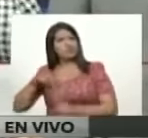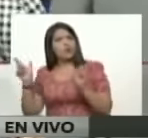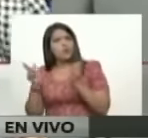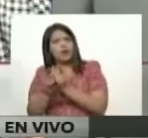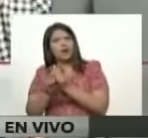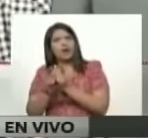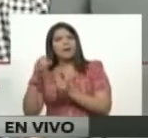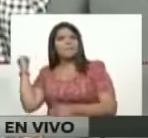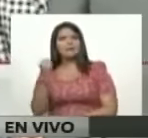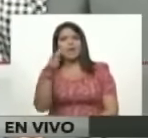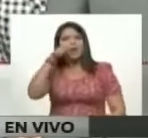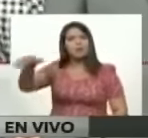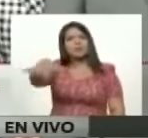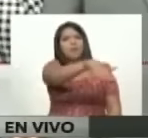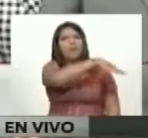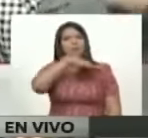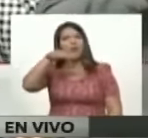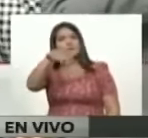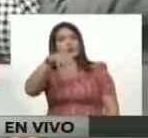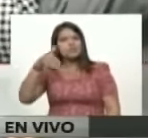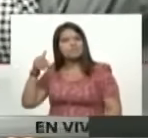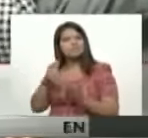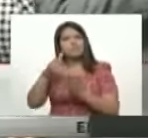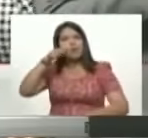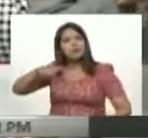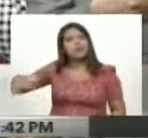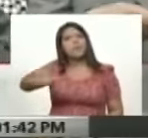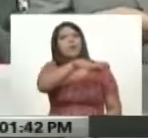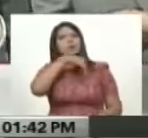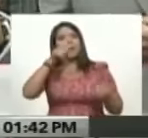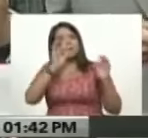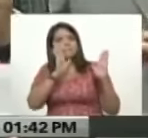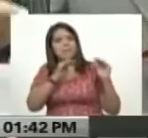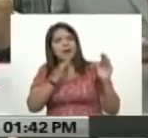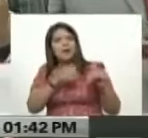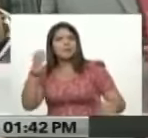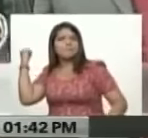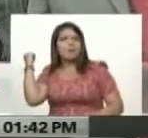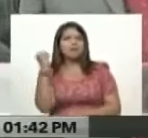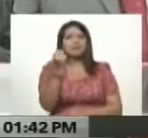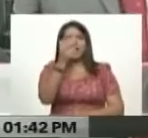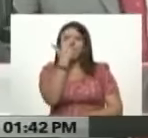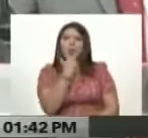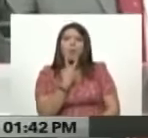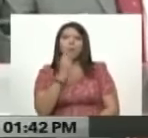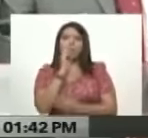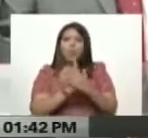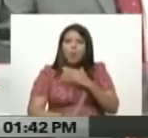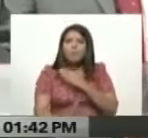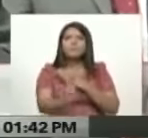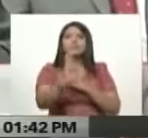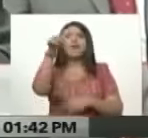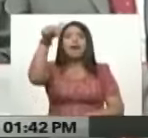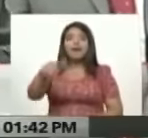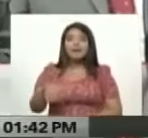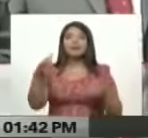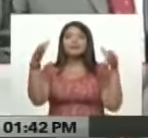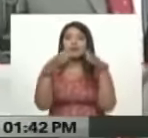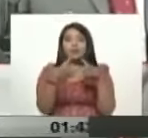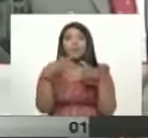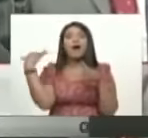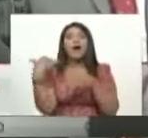asesinaron a este pueblo, los que arremetieron contra esta esperanza, los que mataron a los pobres y los humildes en esta bancada,